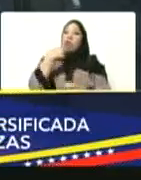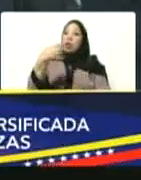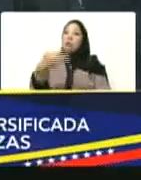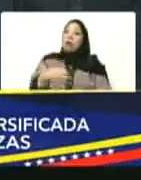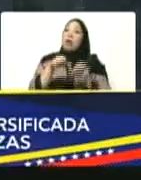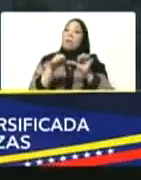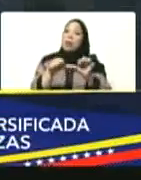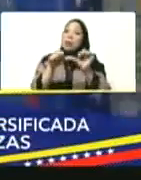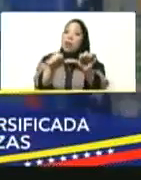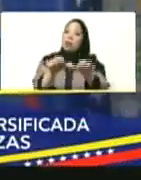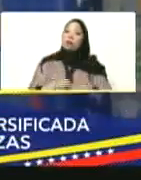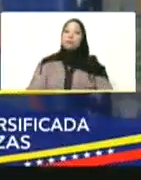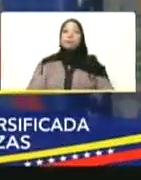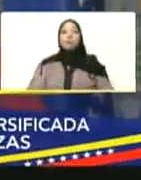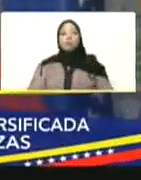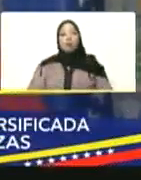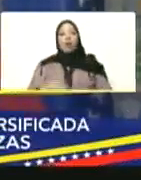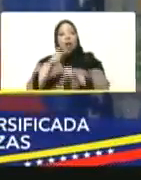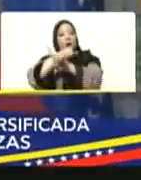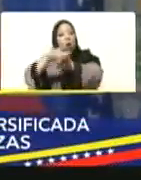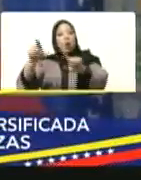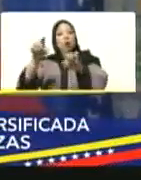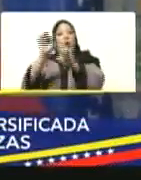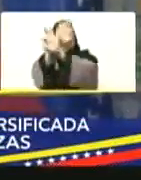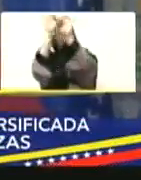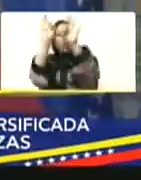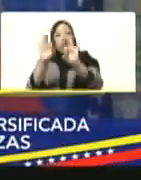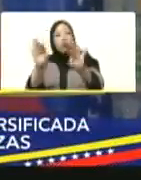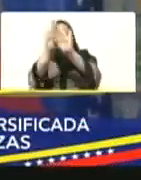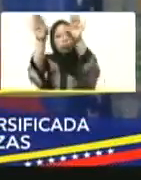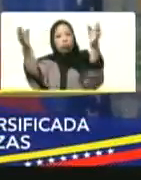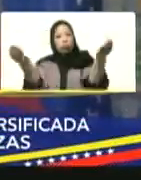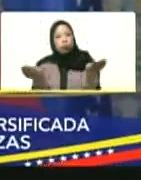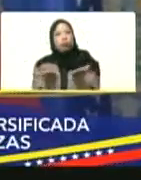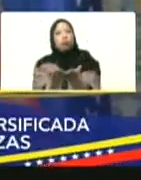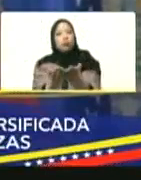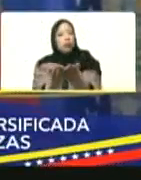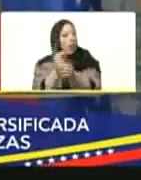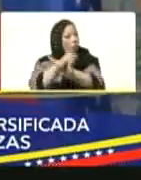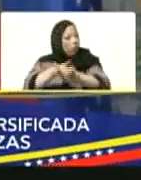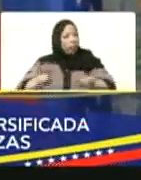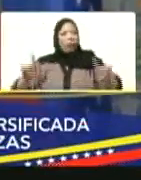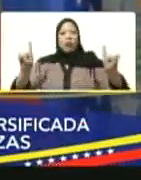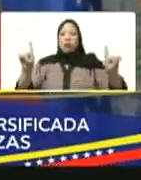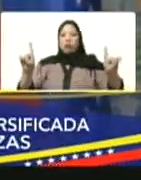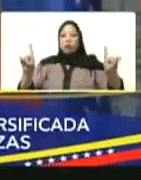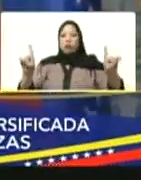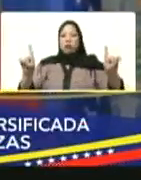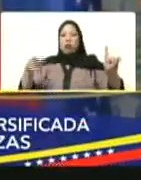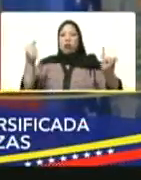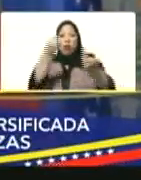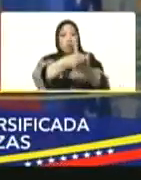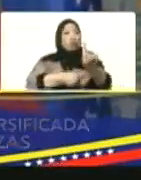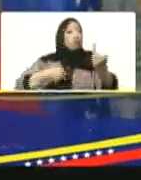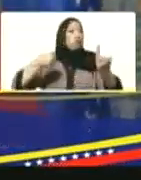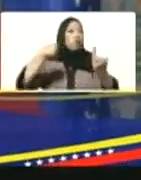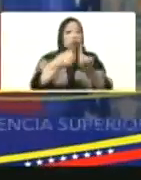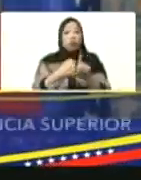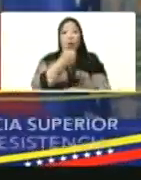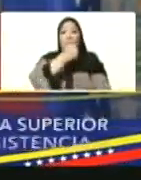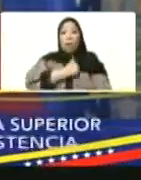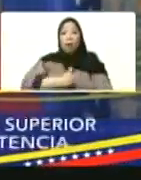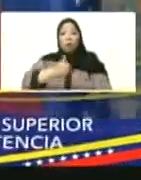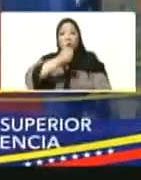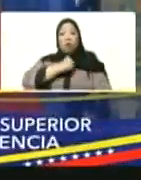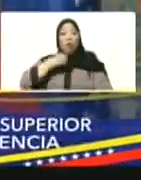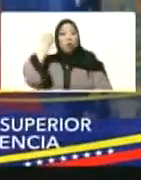maintient. Es otro mundo ya. Aujourd'hui, le monde a changé. Es el mundo de los que luchan, de los que resisten, de